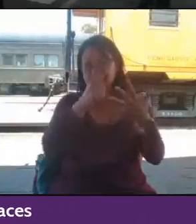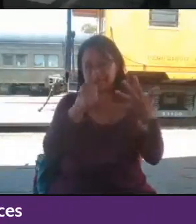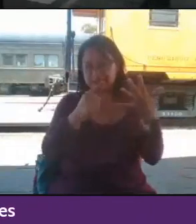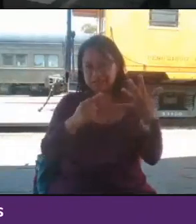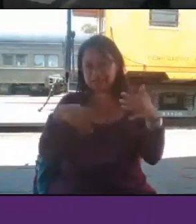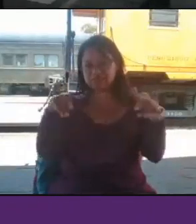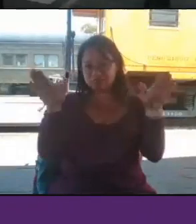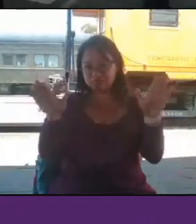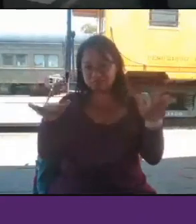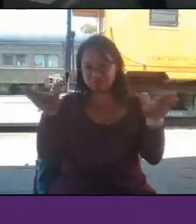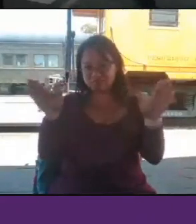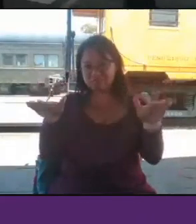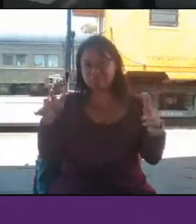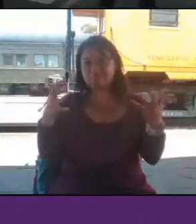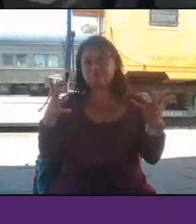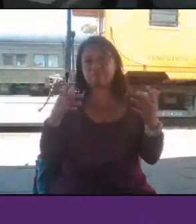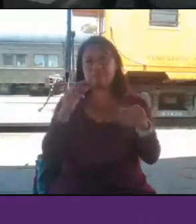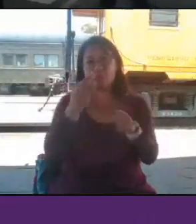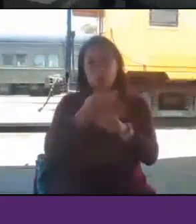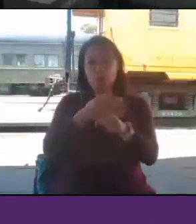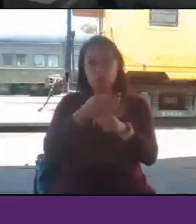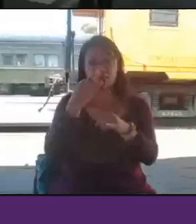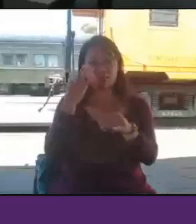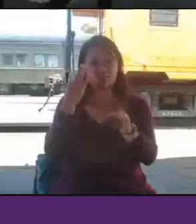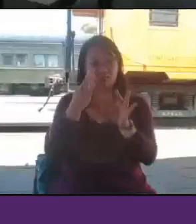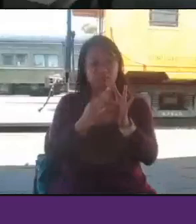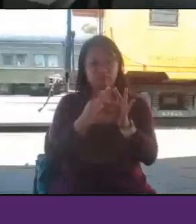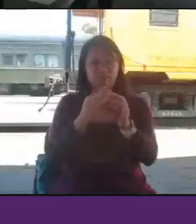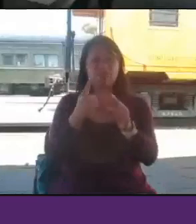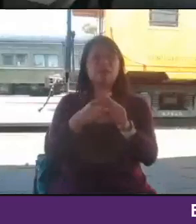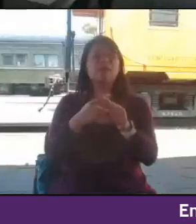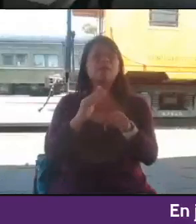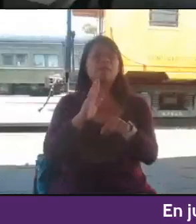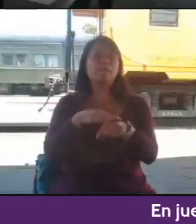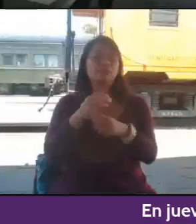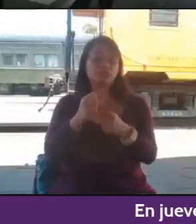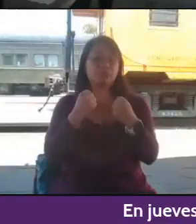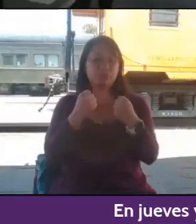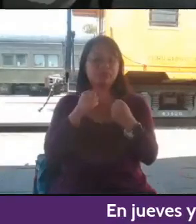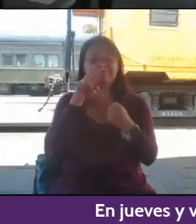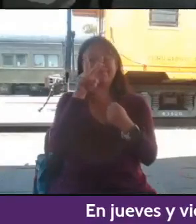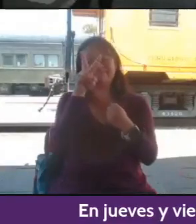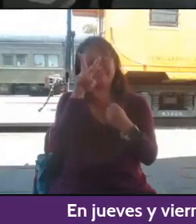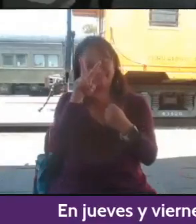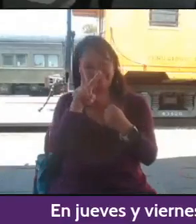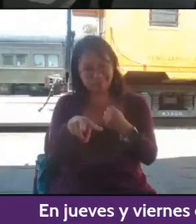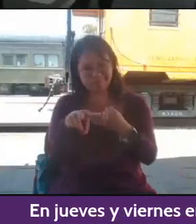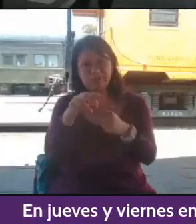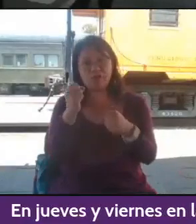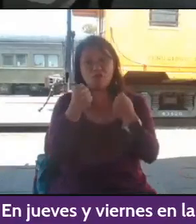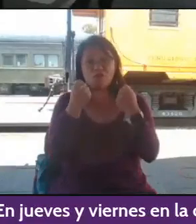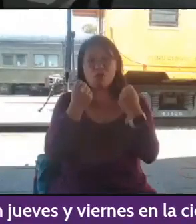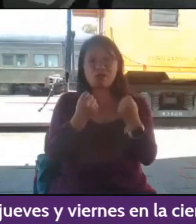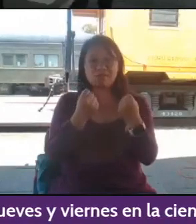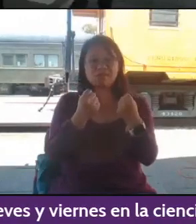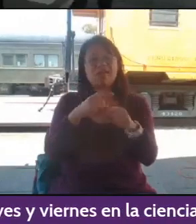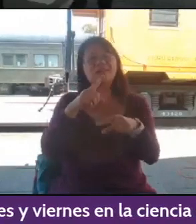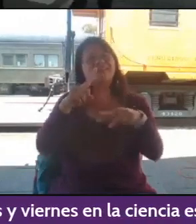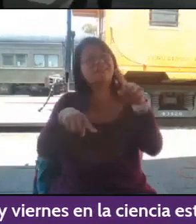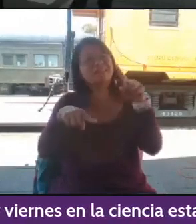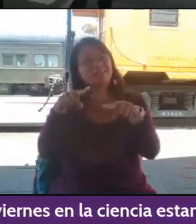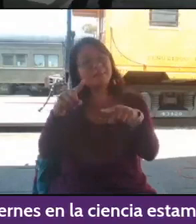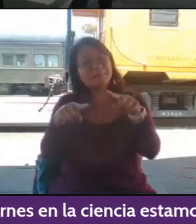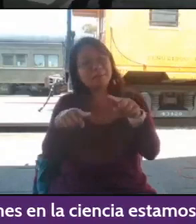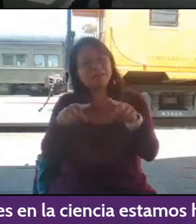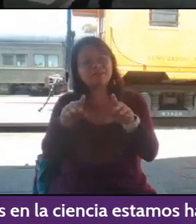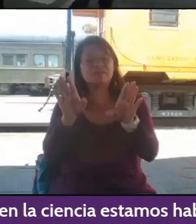rapaces, a pesar de que ahorita concluimos quién es más fuerte, en realidad esa fortaleza va a estar de acuerdo a la situación que se ha enfrentado en